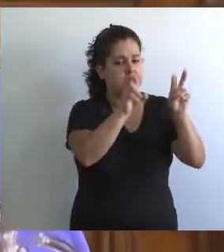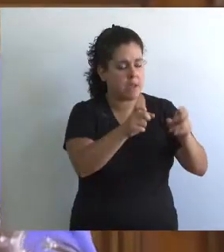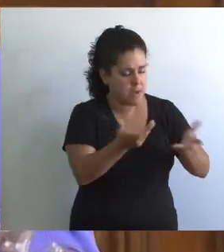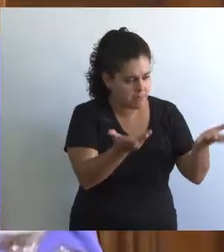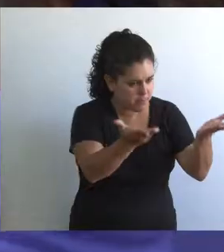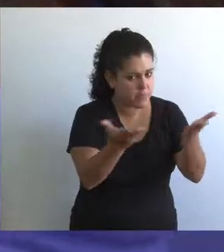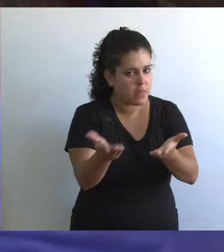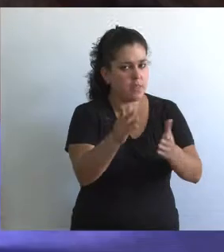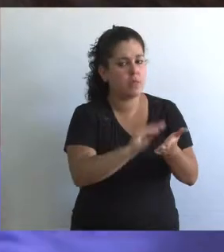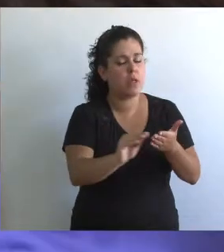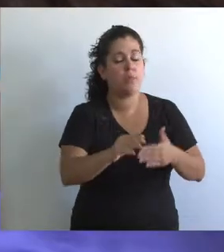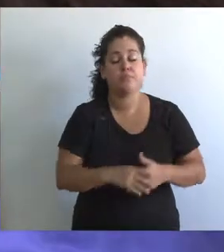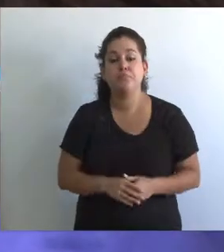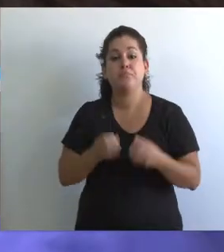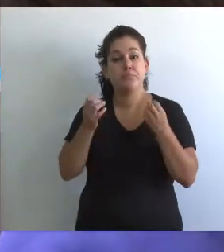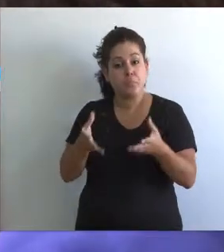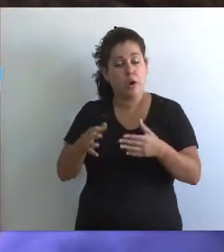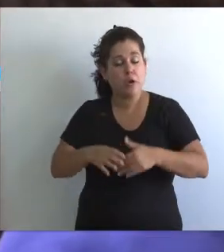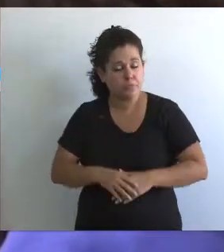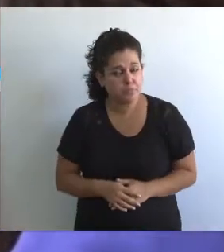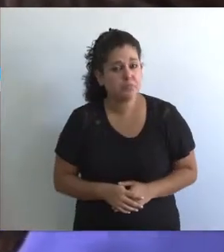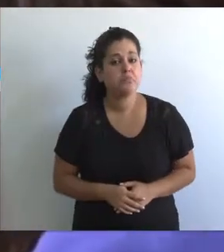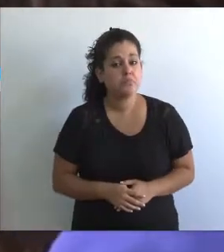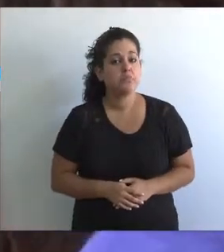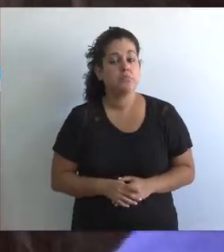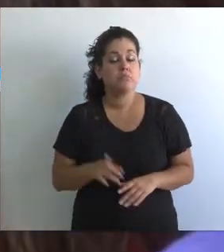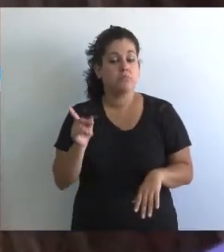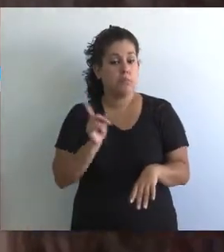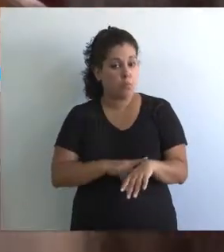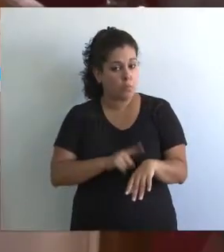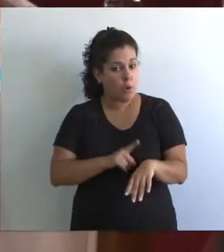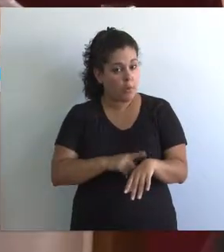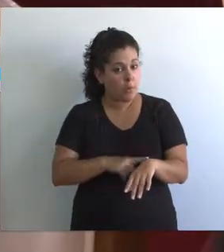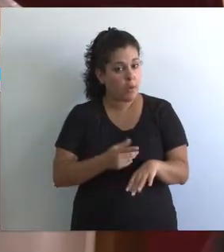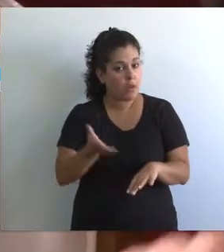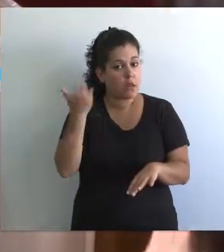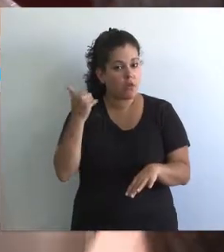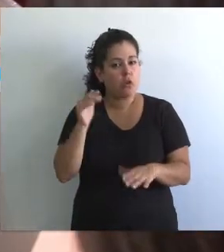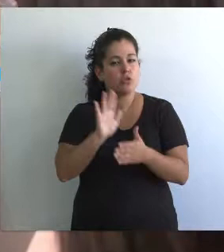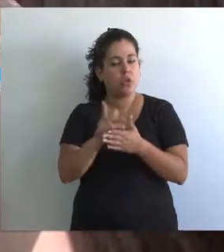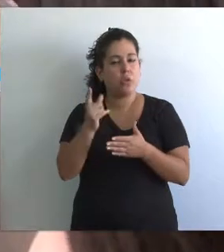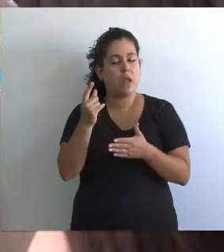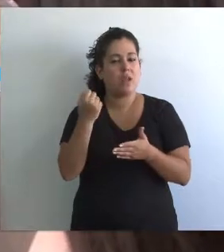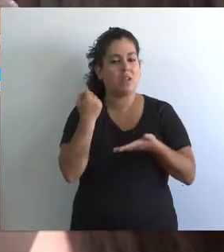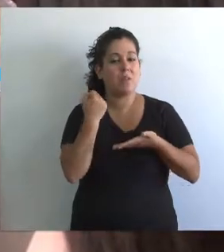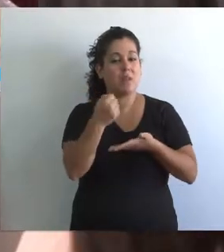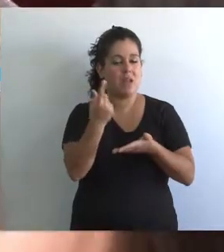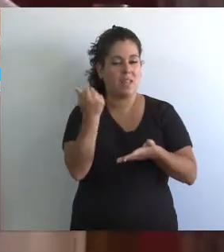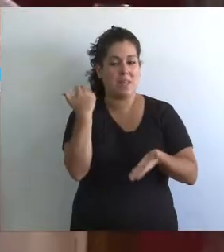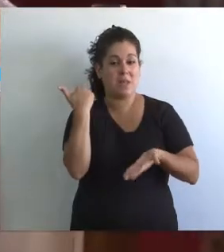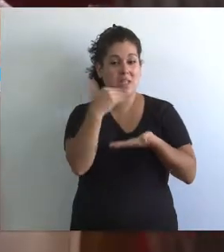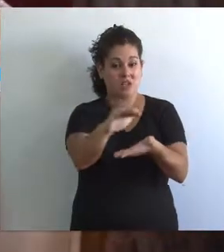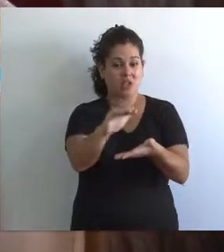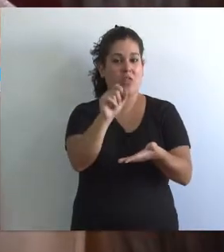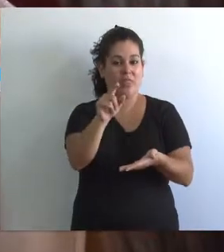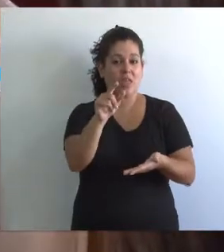tema, diputado. Bueno, Rosario, en el momento que se produce la indemnización a Repsol, que